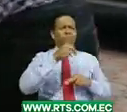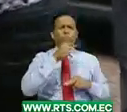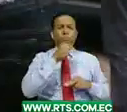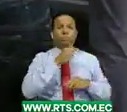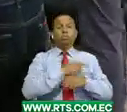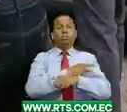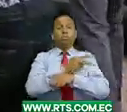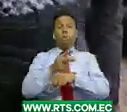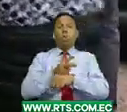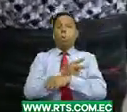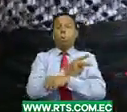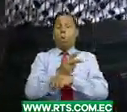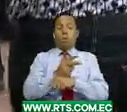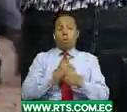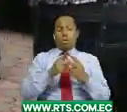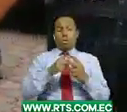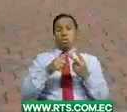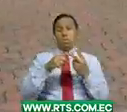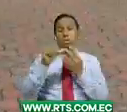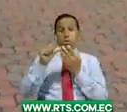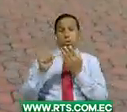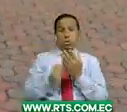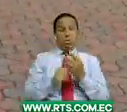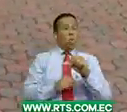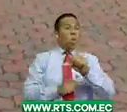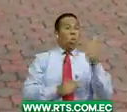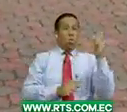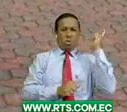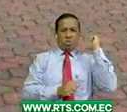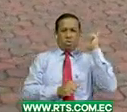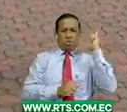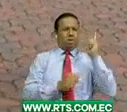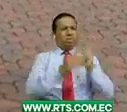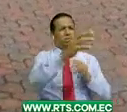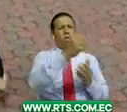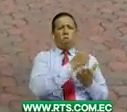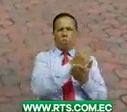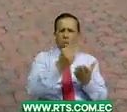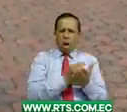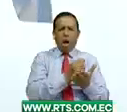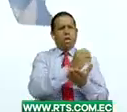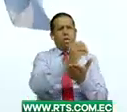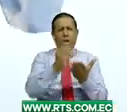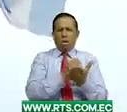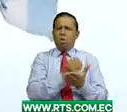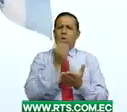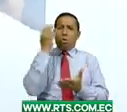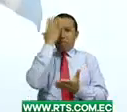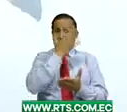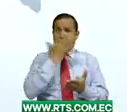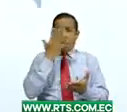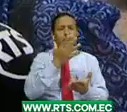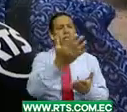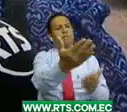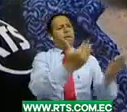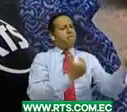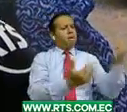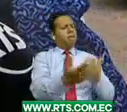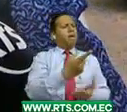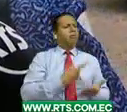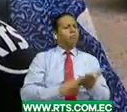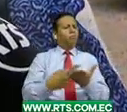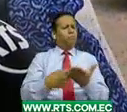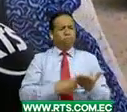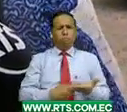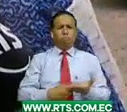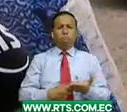Paula Romo y Osvaldo Jarrín con dirigentes de Guayas, El Oro y Esmeraldas en la primera zona naval. La emisión